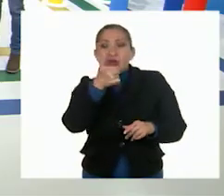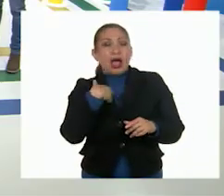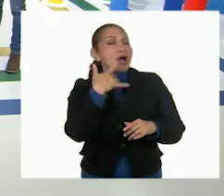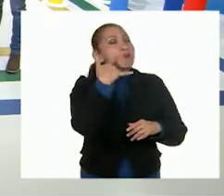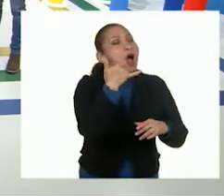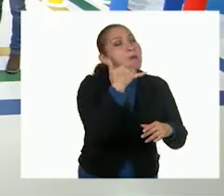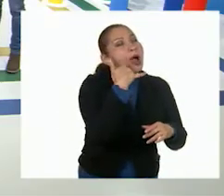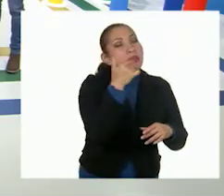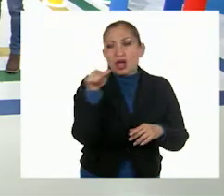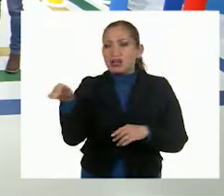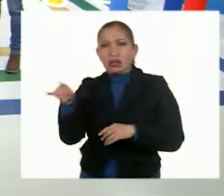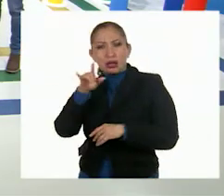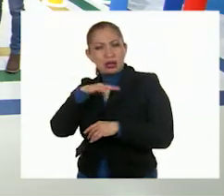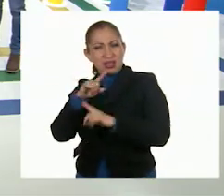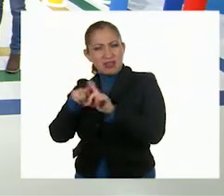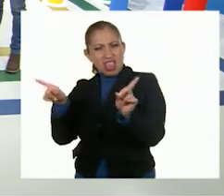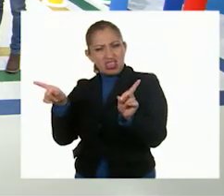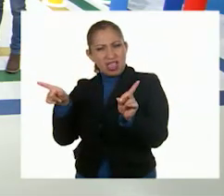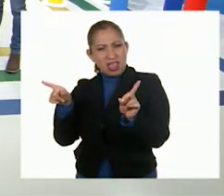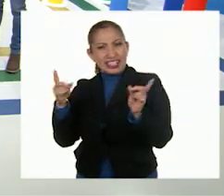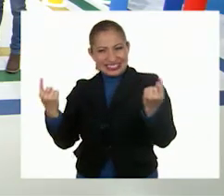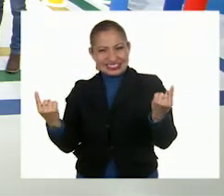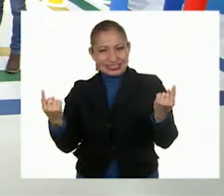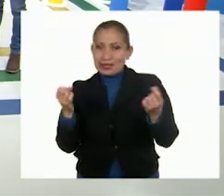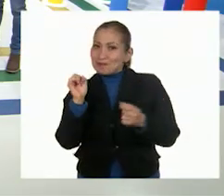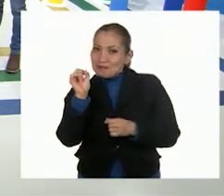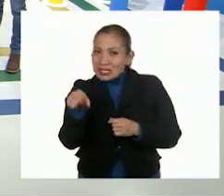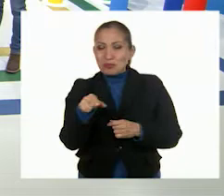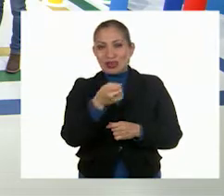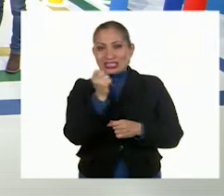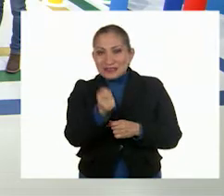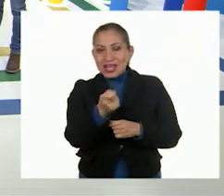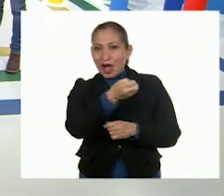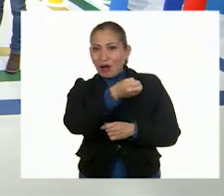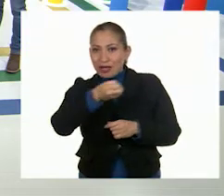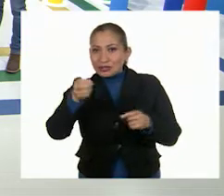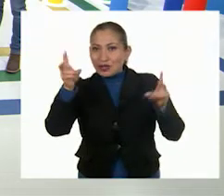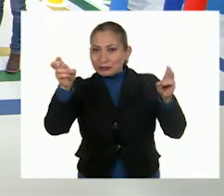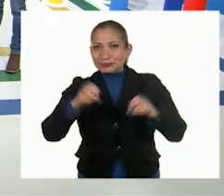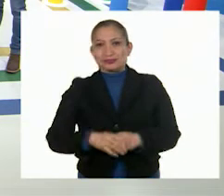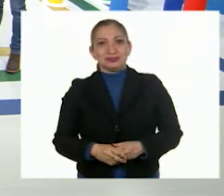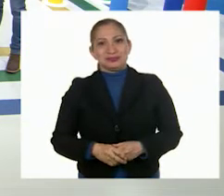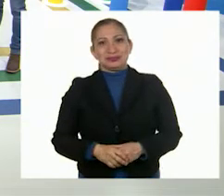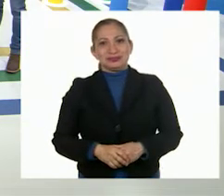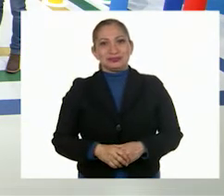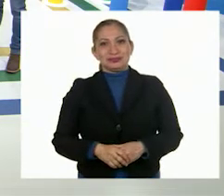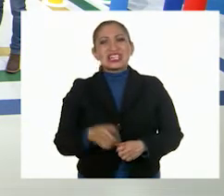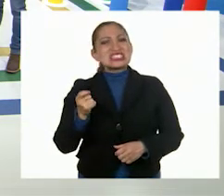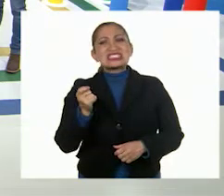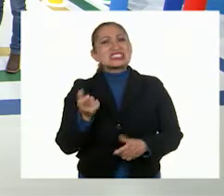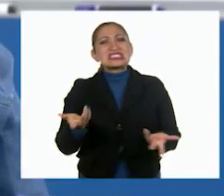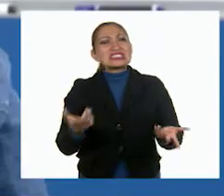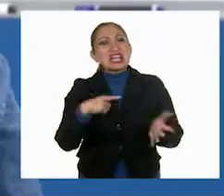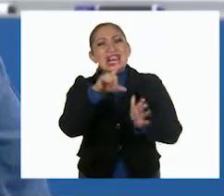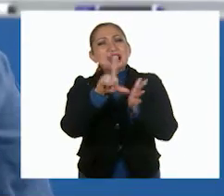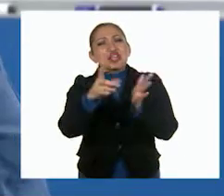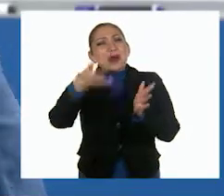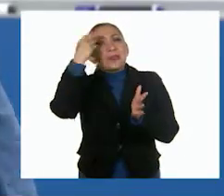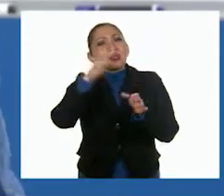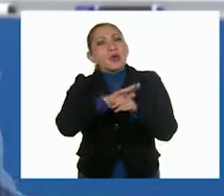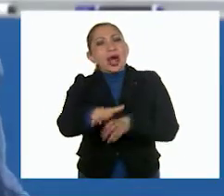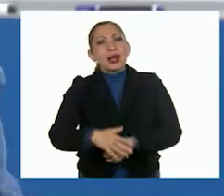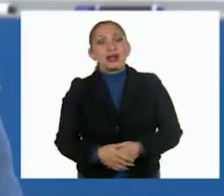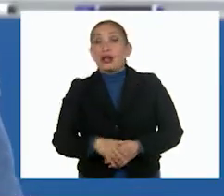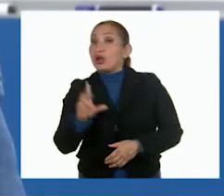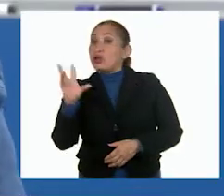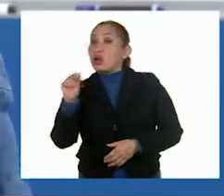bien. ¿Cuál creen que sería el mensaje de este refrán? Ah, pues, así como